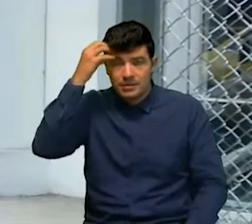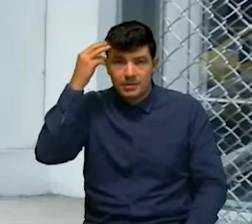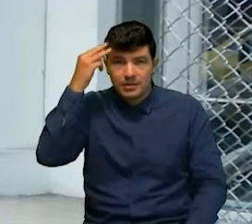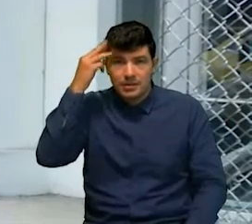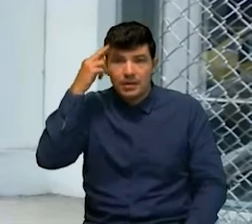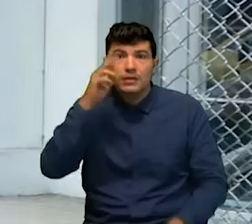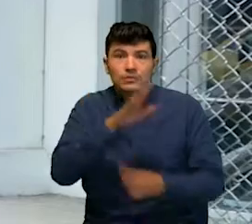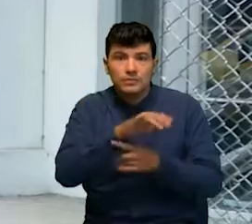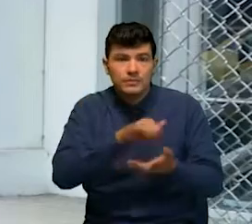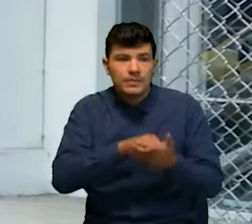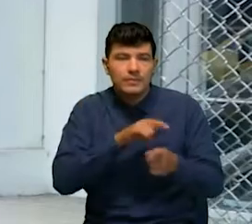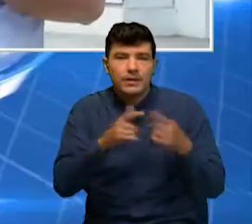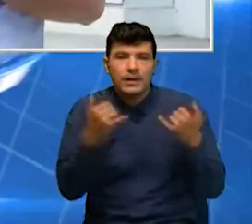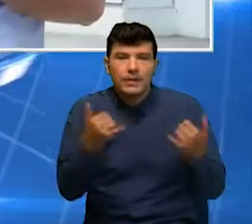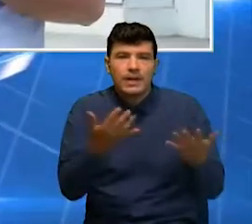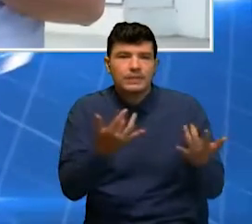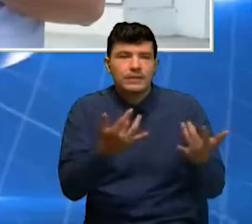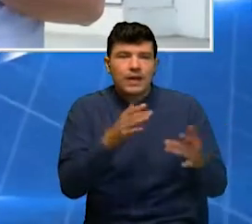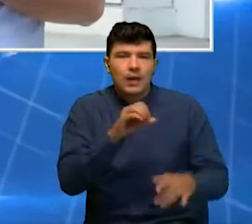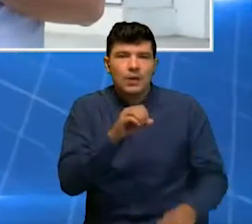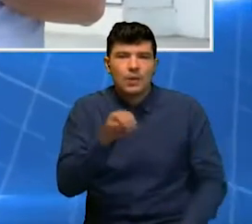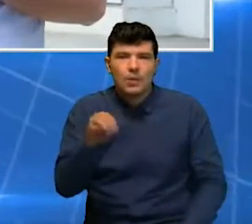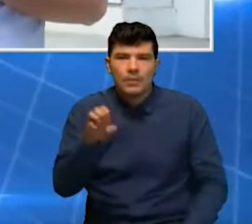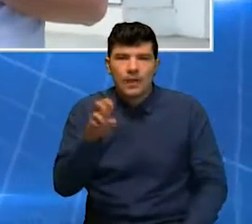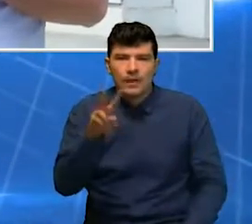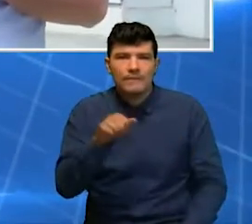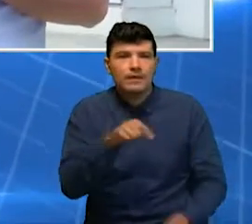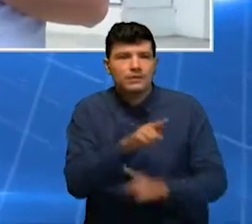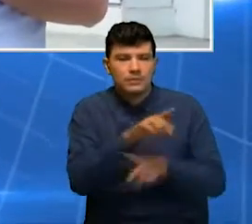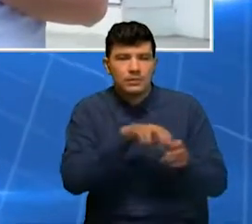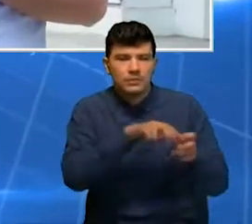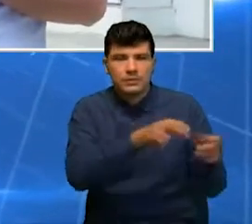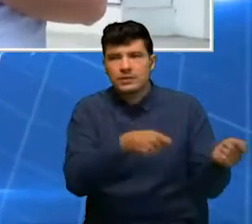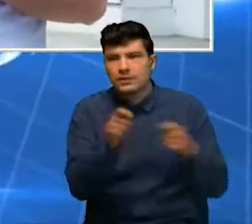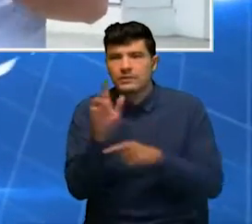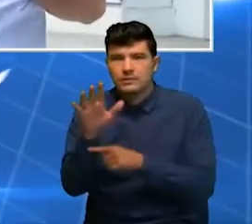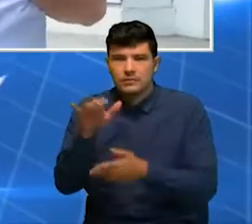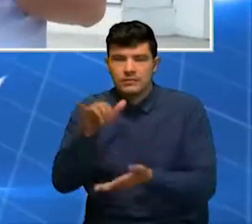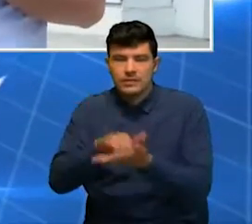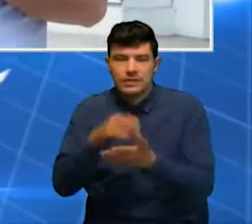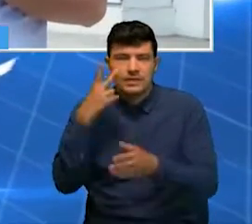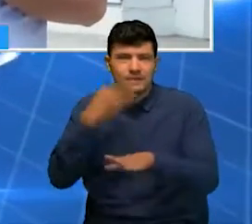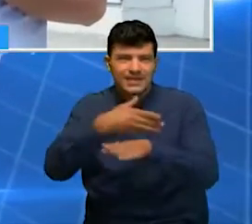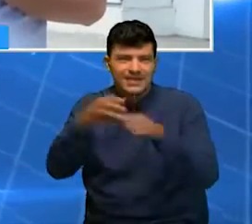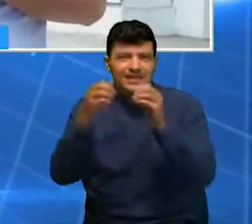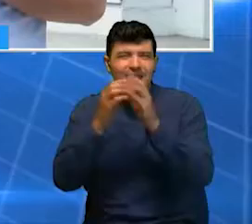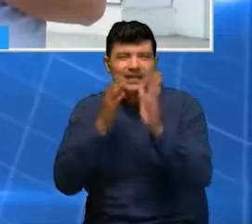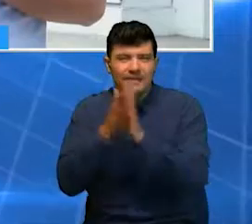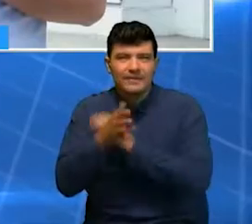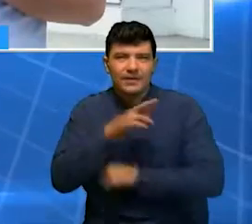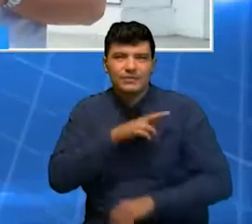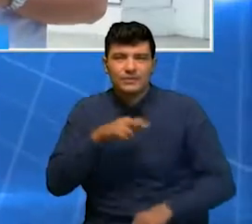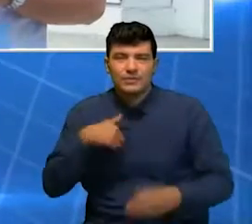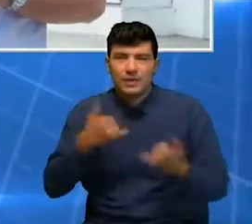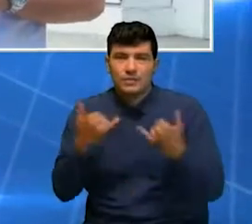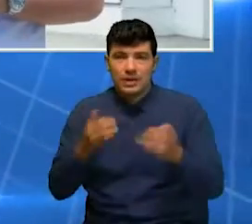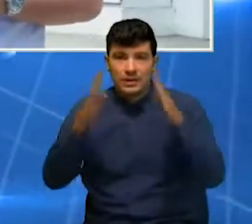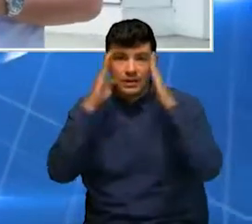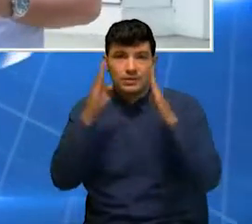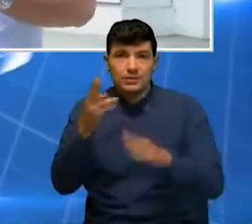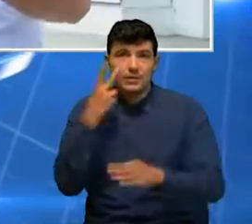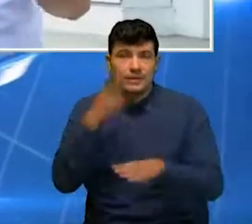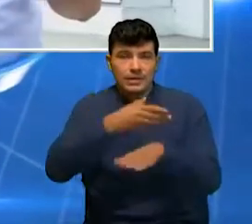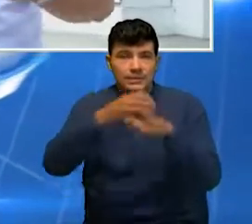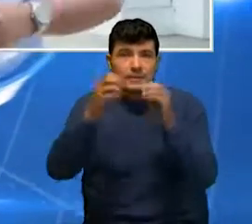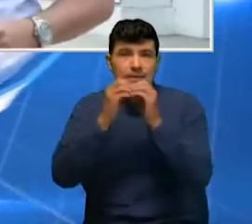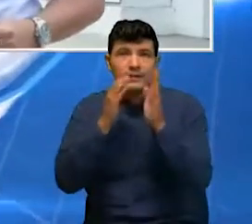sigue a la espera de que como me va autorice su traslado estos son los casos de negligencia médica a las cuales nosotros estamos al pendiente de compañero me despido por ahora es